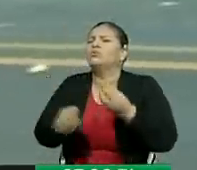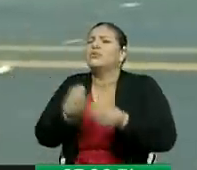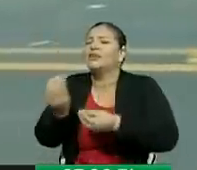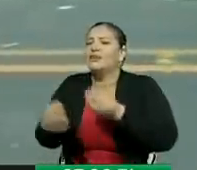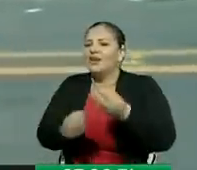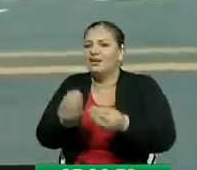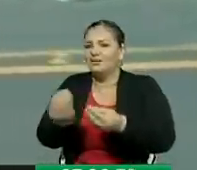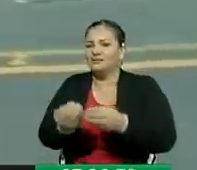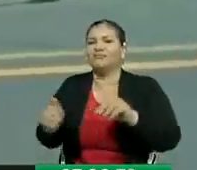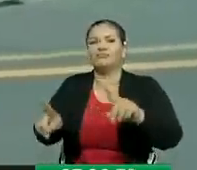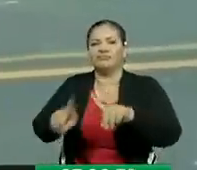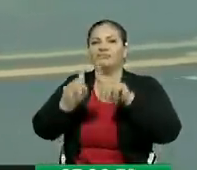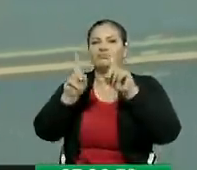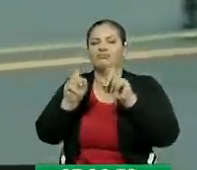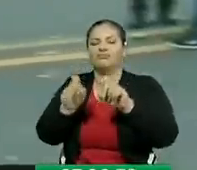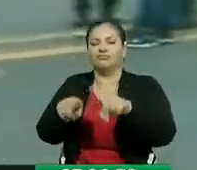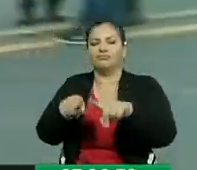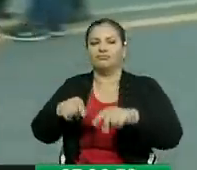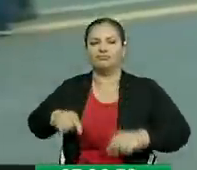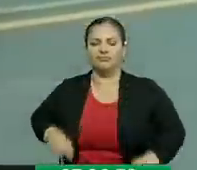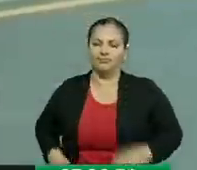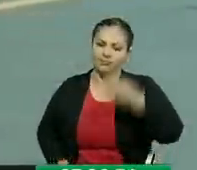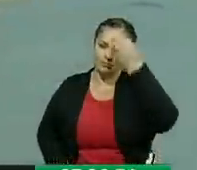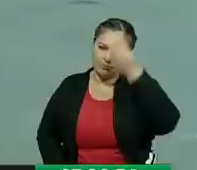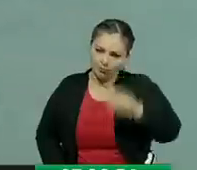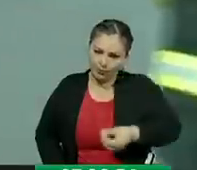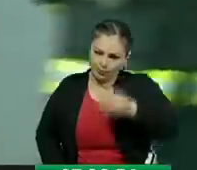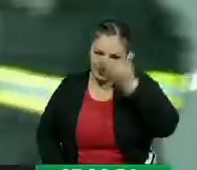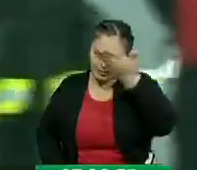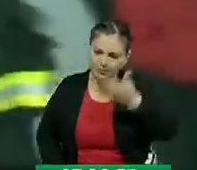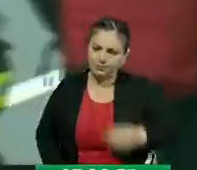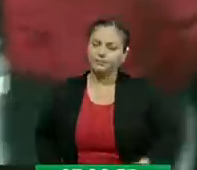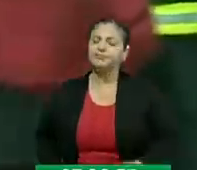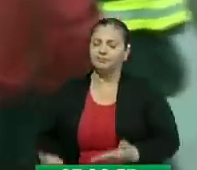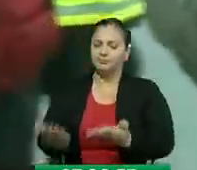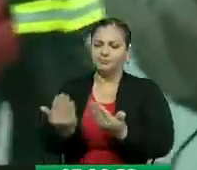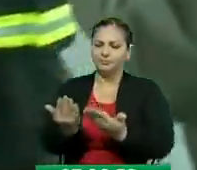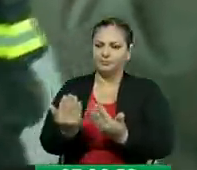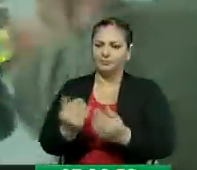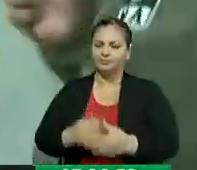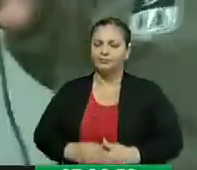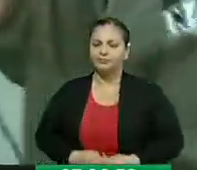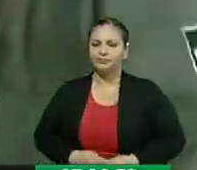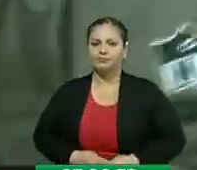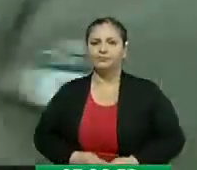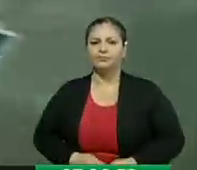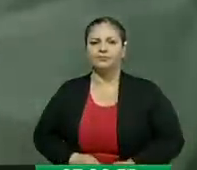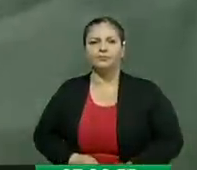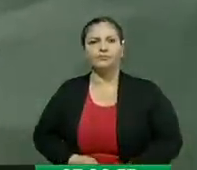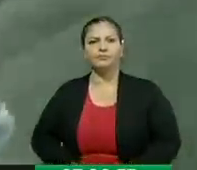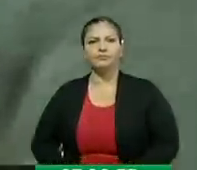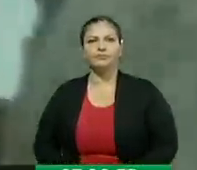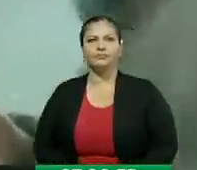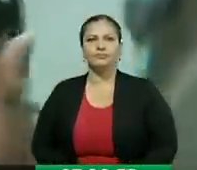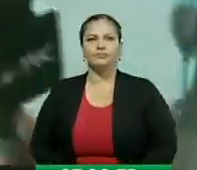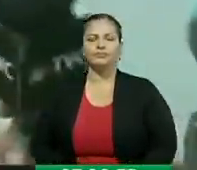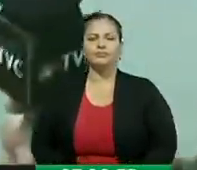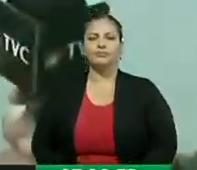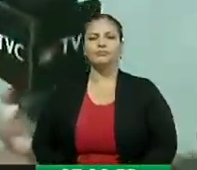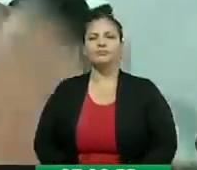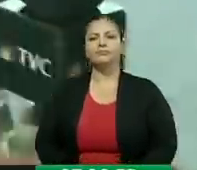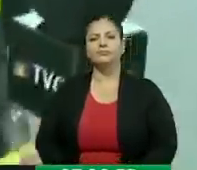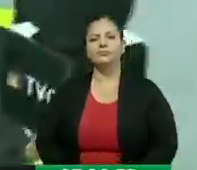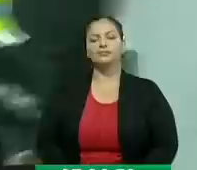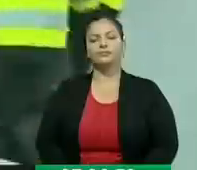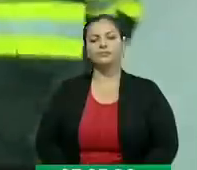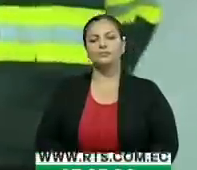llegaron acá hasta el sector. Teniente, buenos días, bienvenida. Coméntenos, ¿con qué cuadros se encontraron ustedes aquí en el lugar ya del